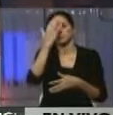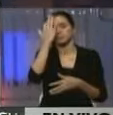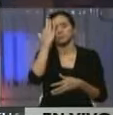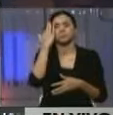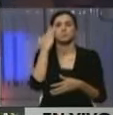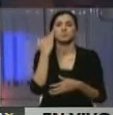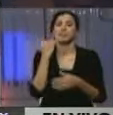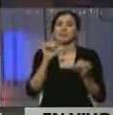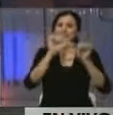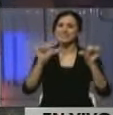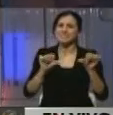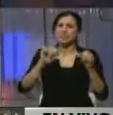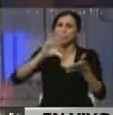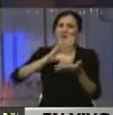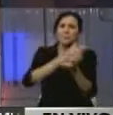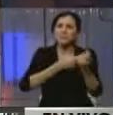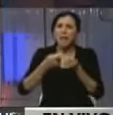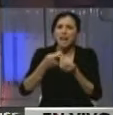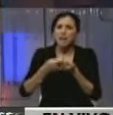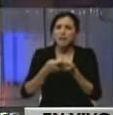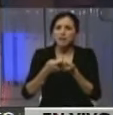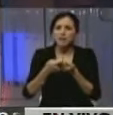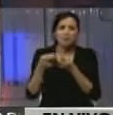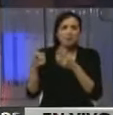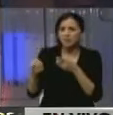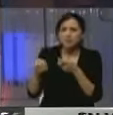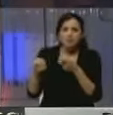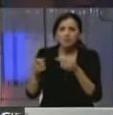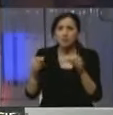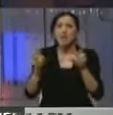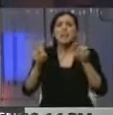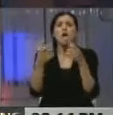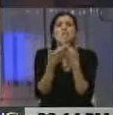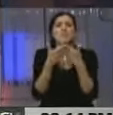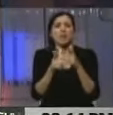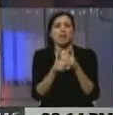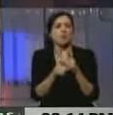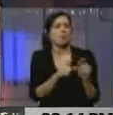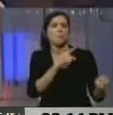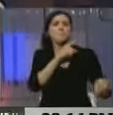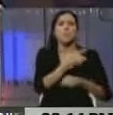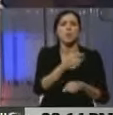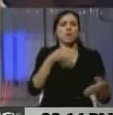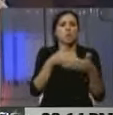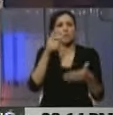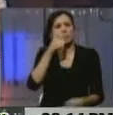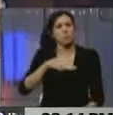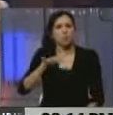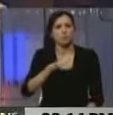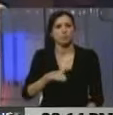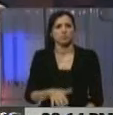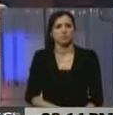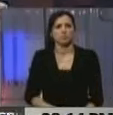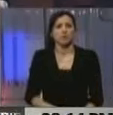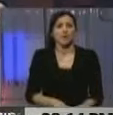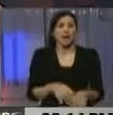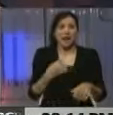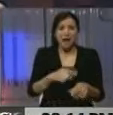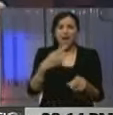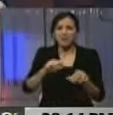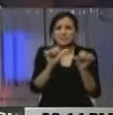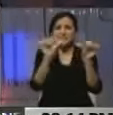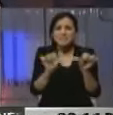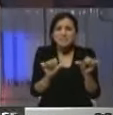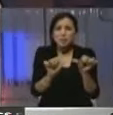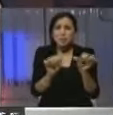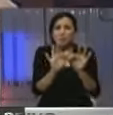el capitalismo criminal neoliberal le coloca a nuestro pueblo en microsistemas de